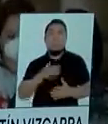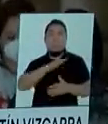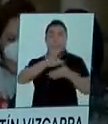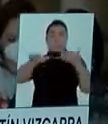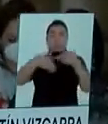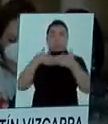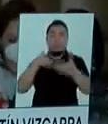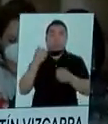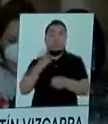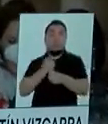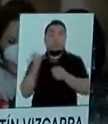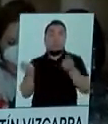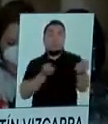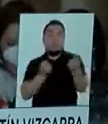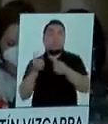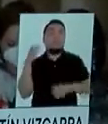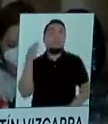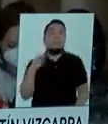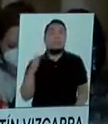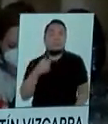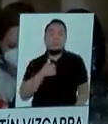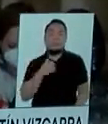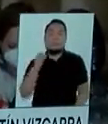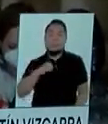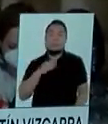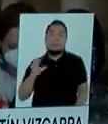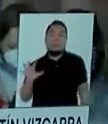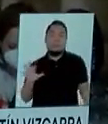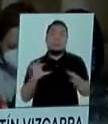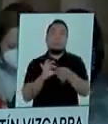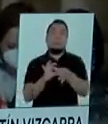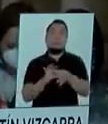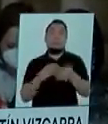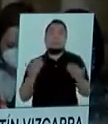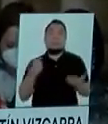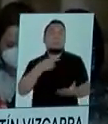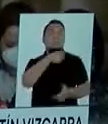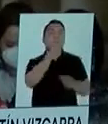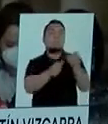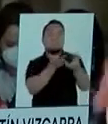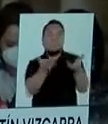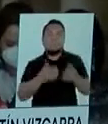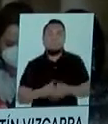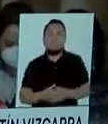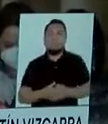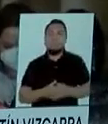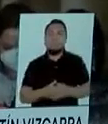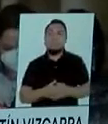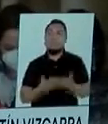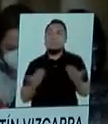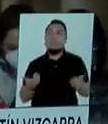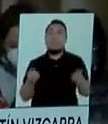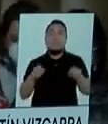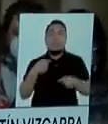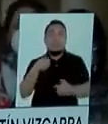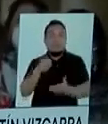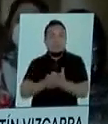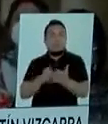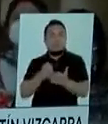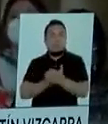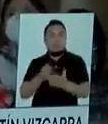hija. Entonces, ¿qué garantía no puede tener este señor, no es cierto, de ser candidato y que en febrero le metan a la cana a la hija y al hijo?